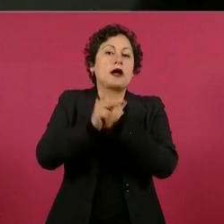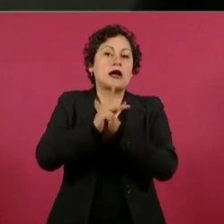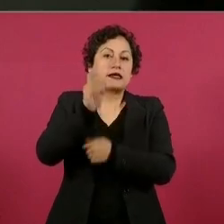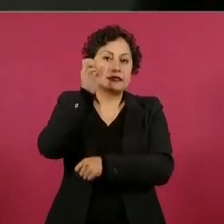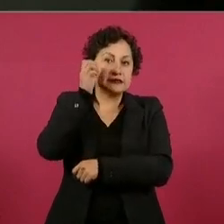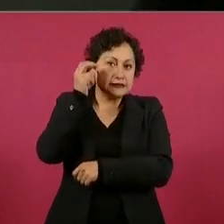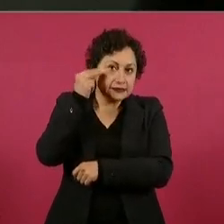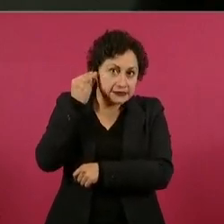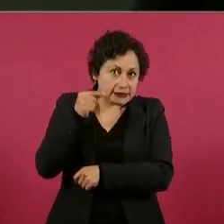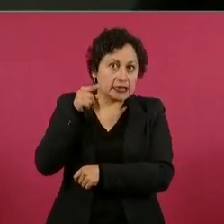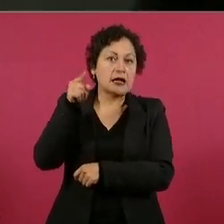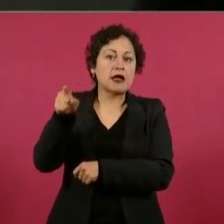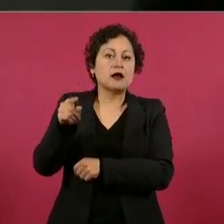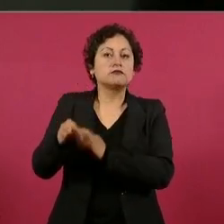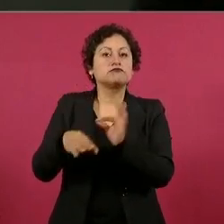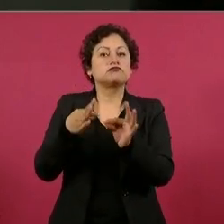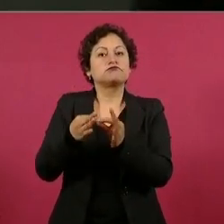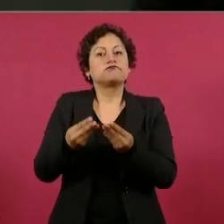en esas administraciones.